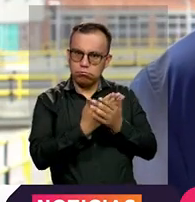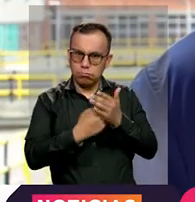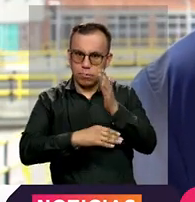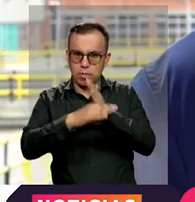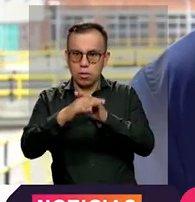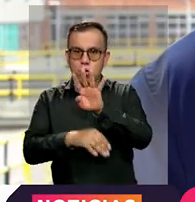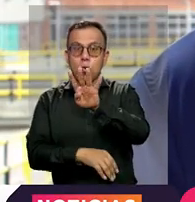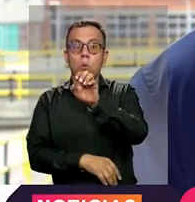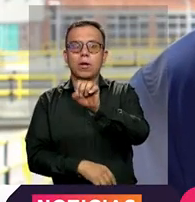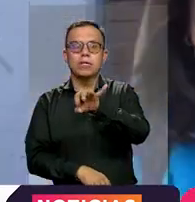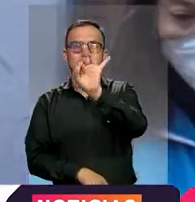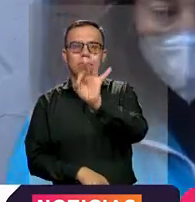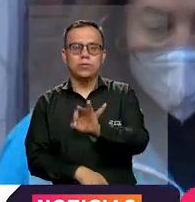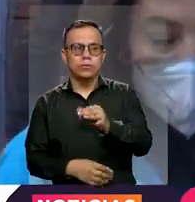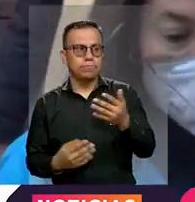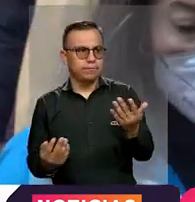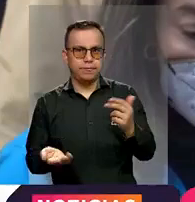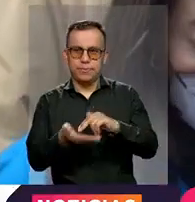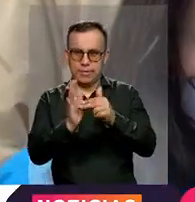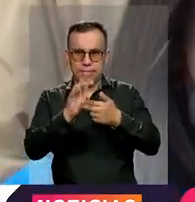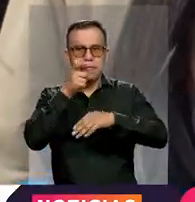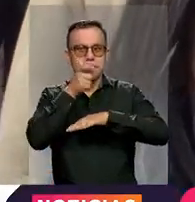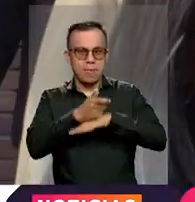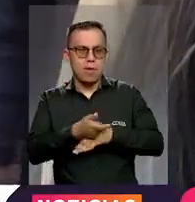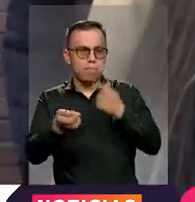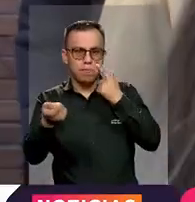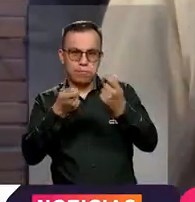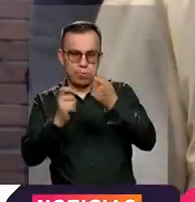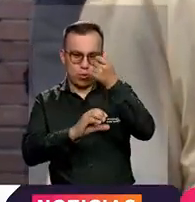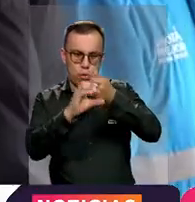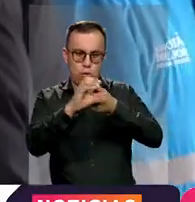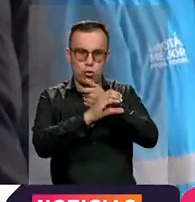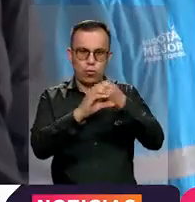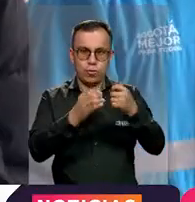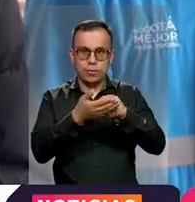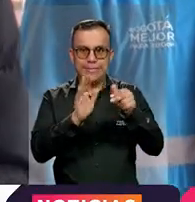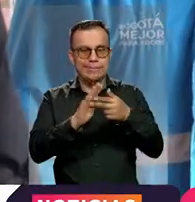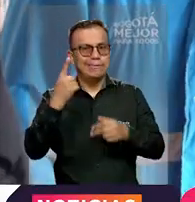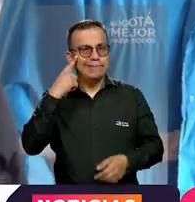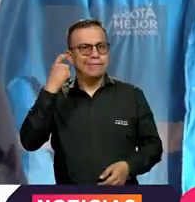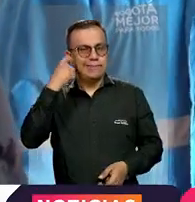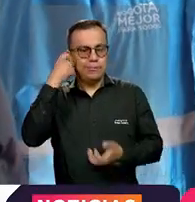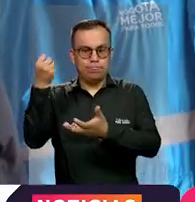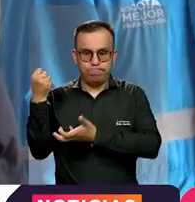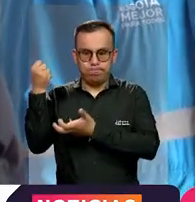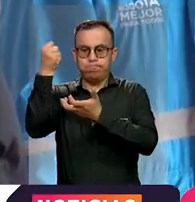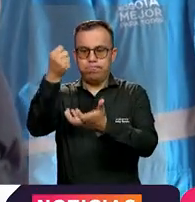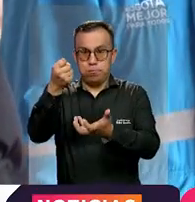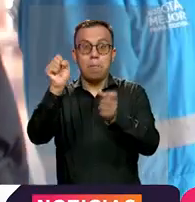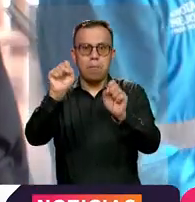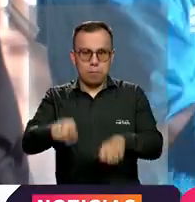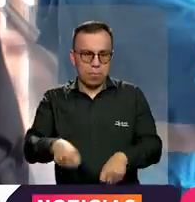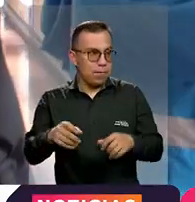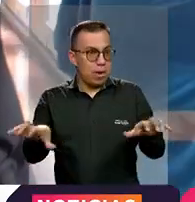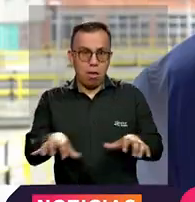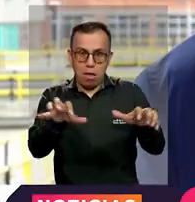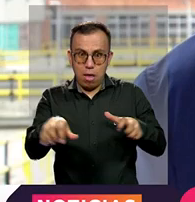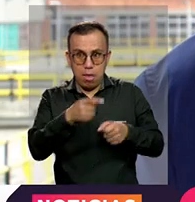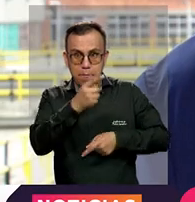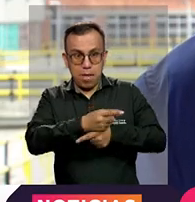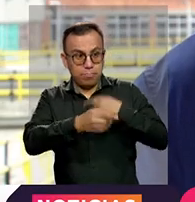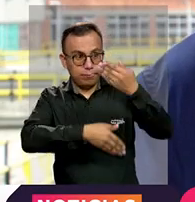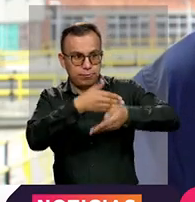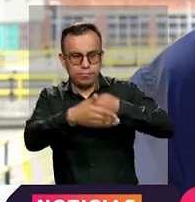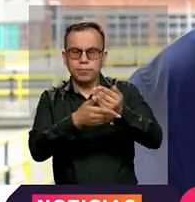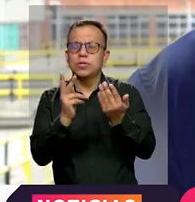el 40%. Según la inspección de la Contraloría Distrital, se encuentran en riesgo recursos que podrían llegar a no ejecutarse.